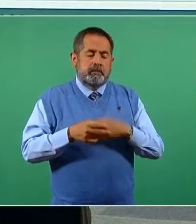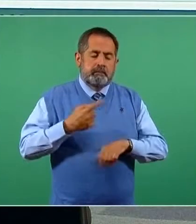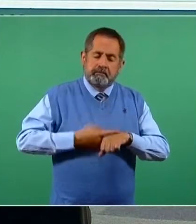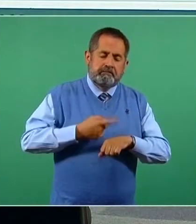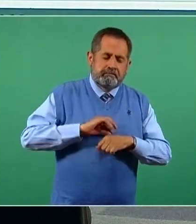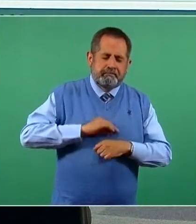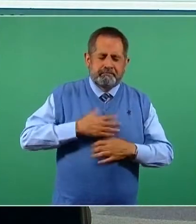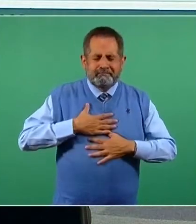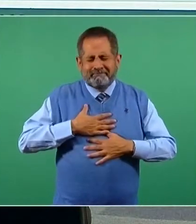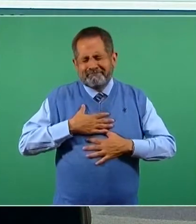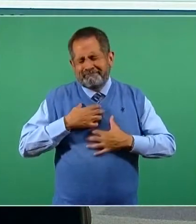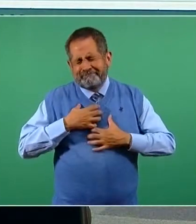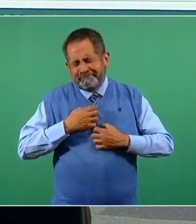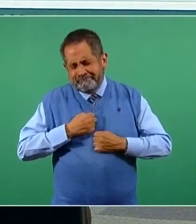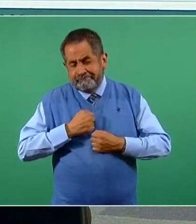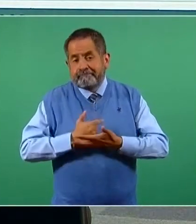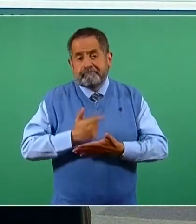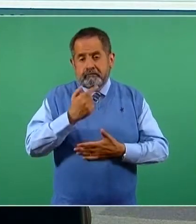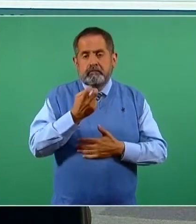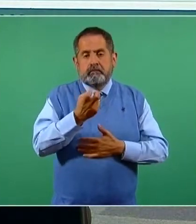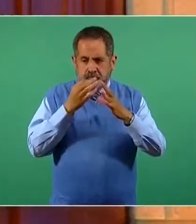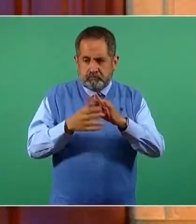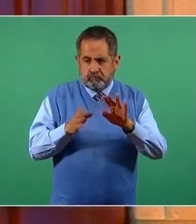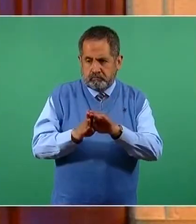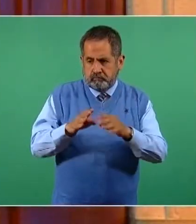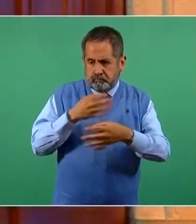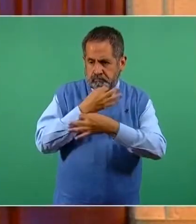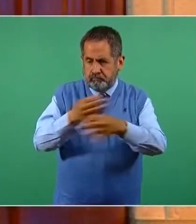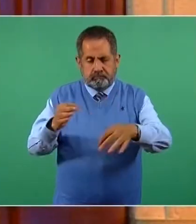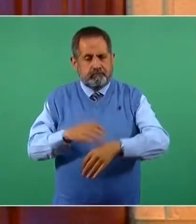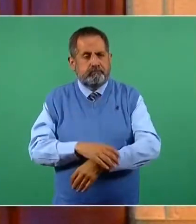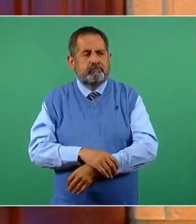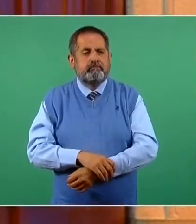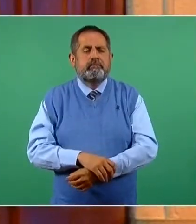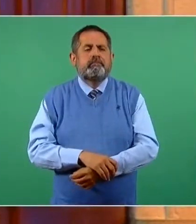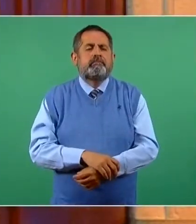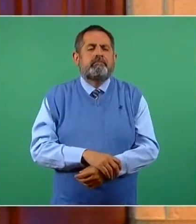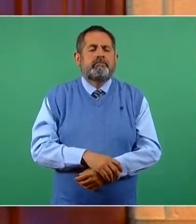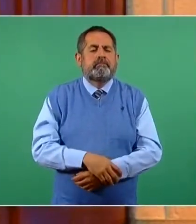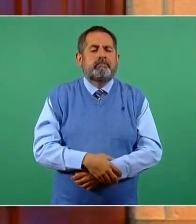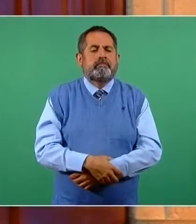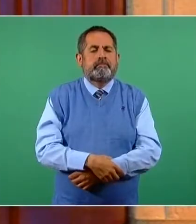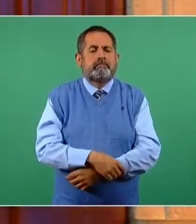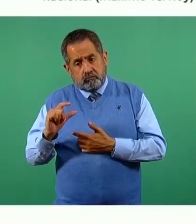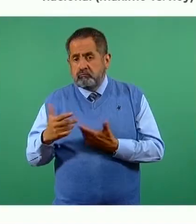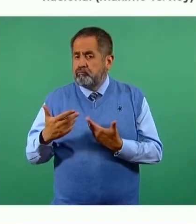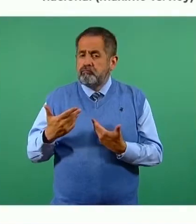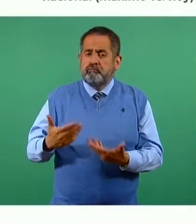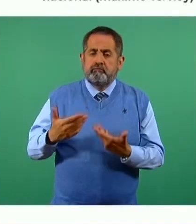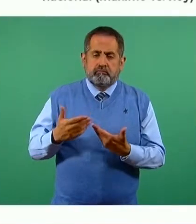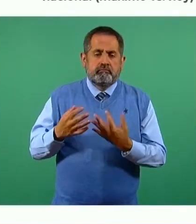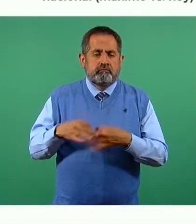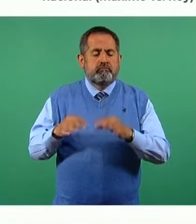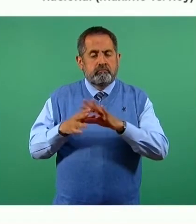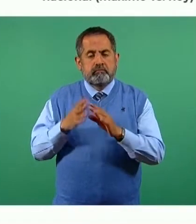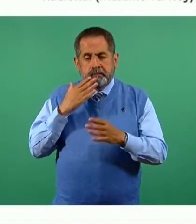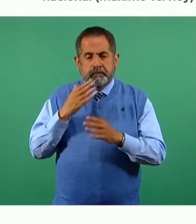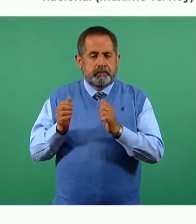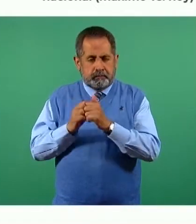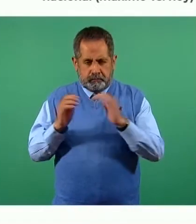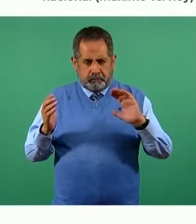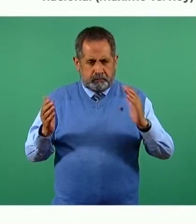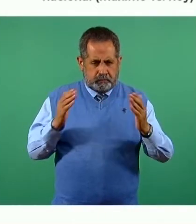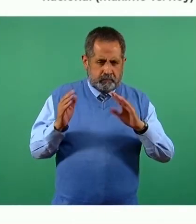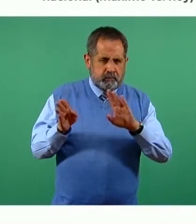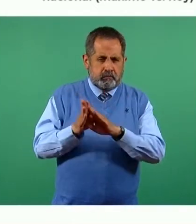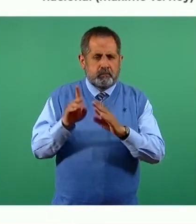cob y 19 estos ajustes se dan en los meses de mayo y junio como parte de los cierres estadísticos como lo marca la norma por lo